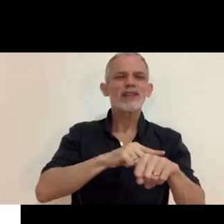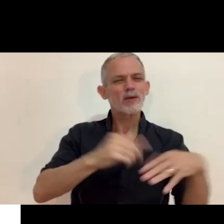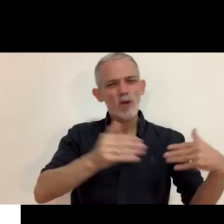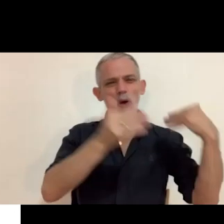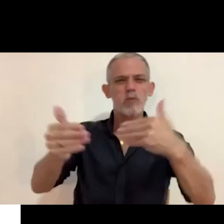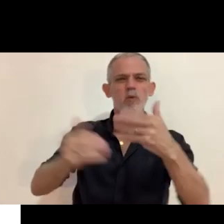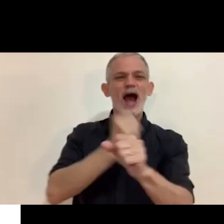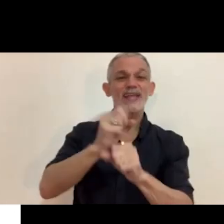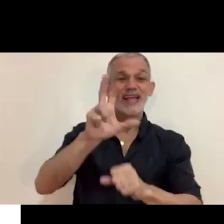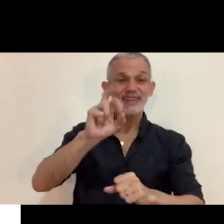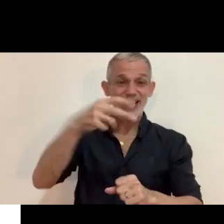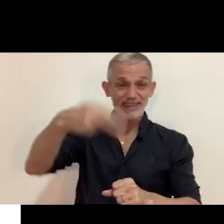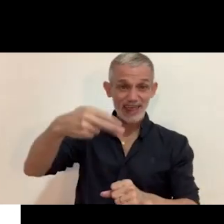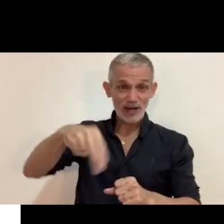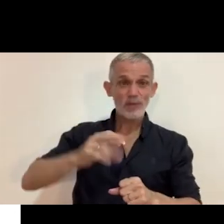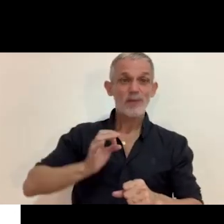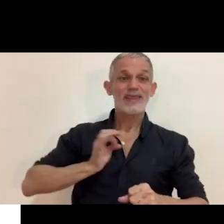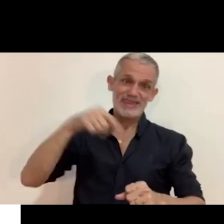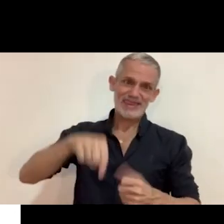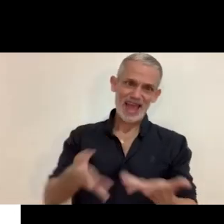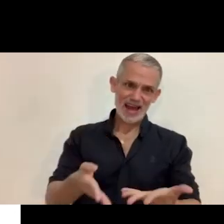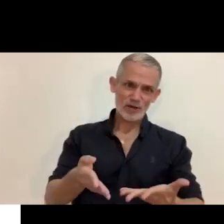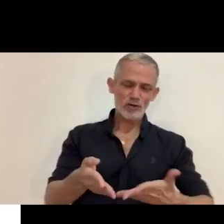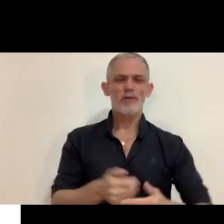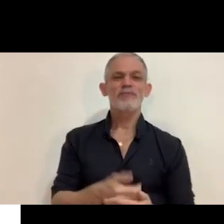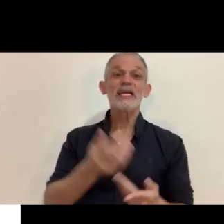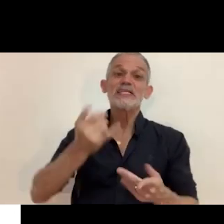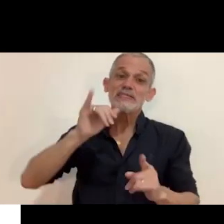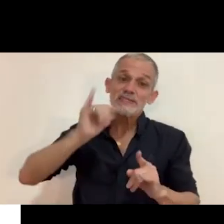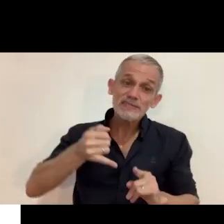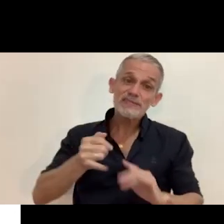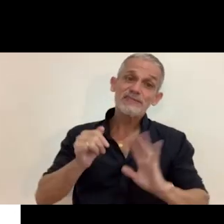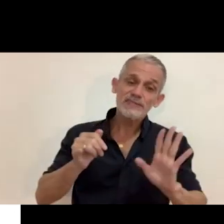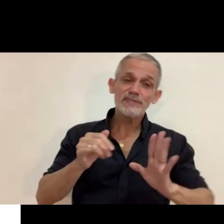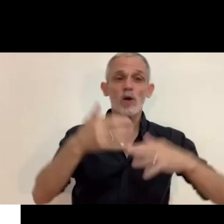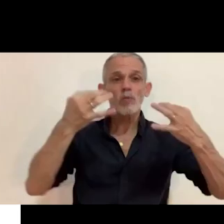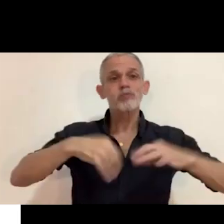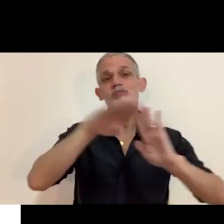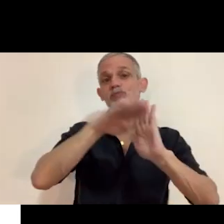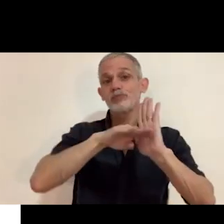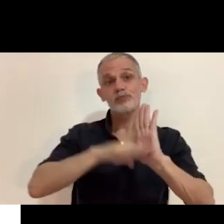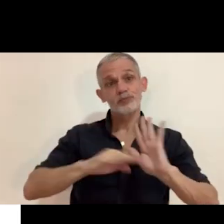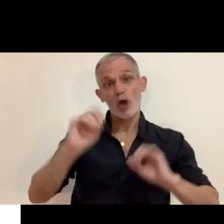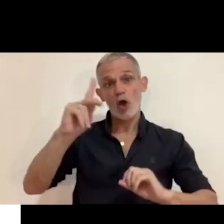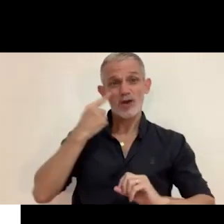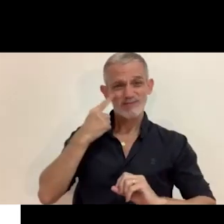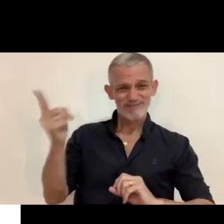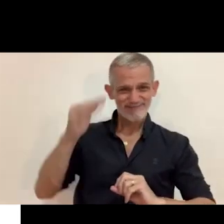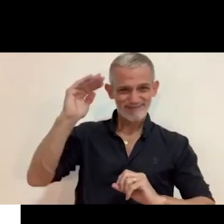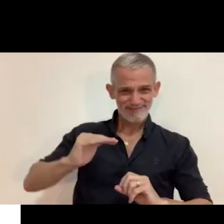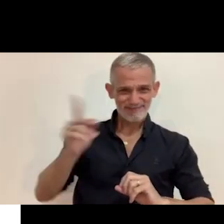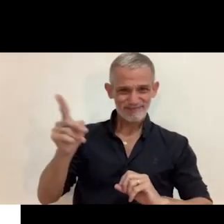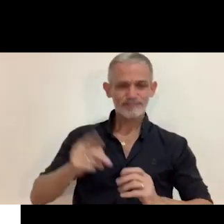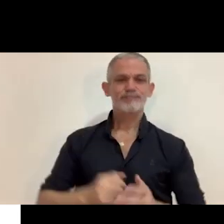el 30 de noviembre del 2022, siempre y cuando cumpla las condiciones que ustedes ven a continuación,